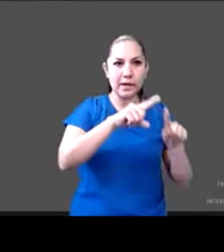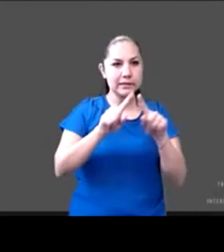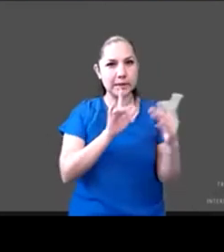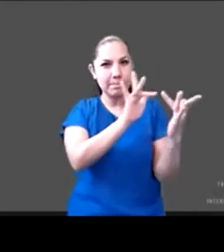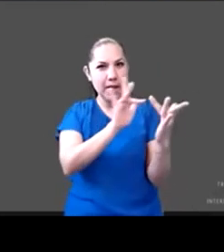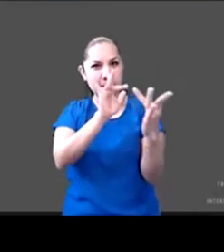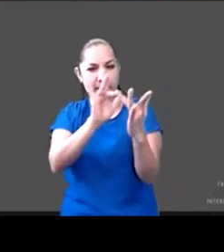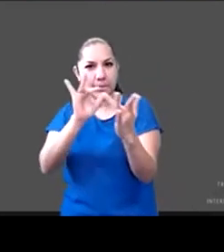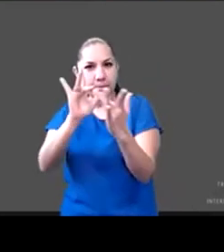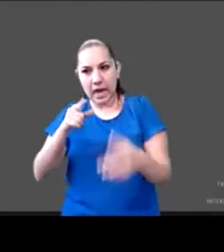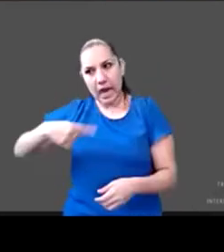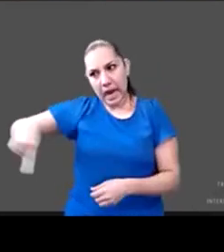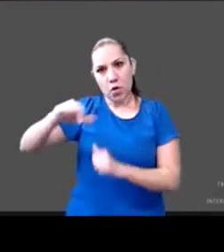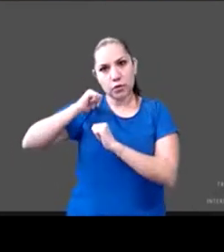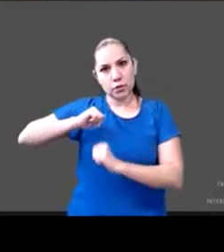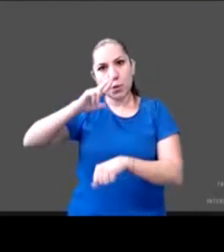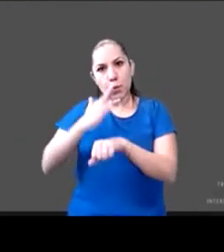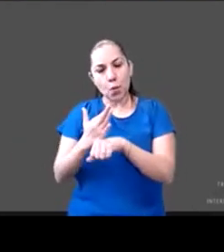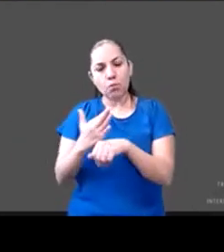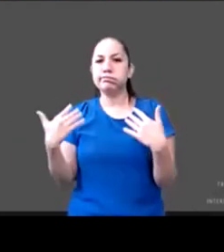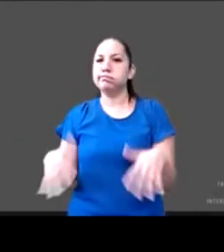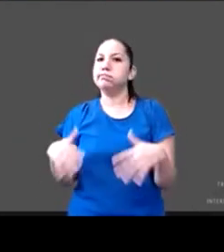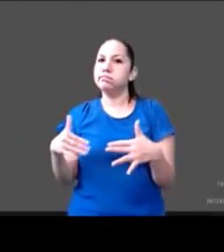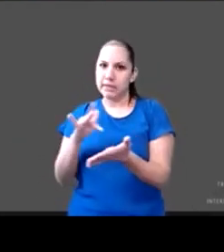de panelistas, de participantes,